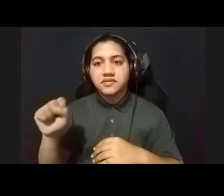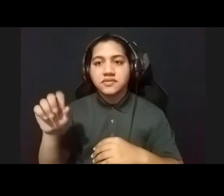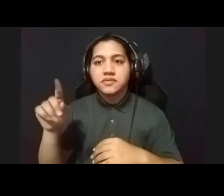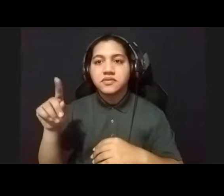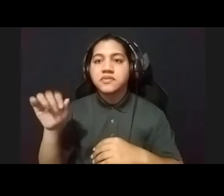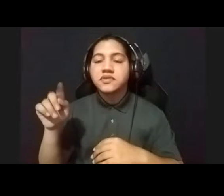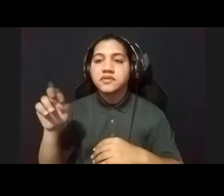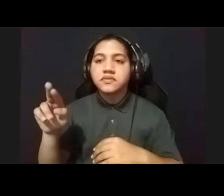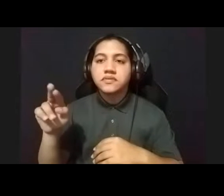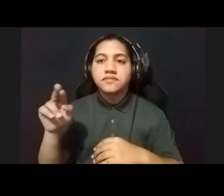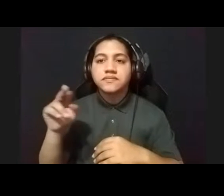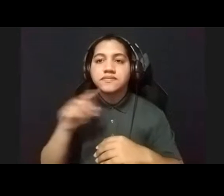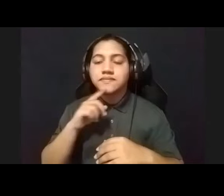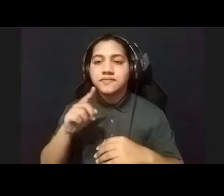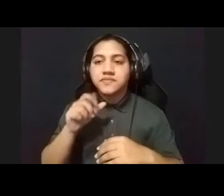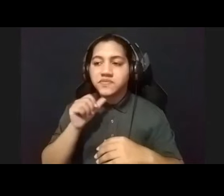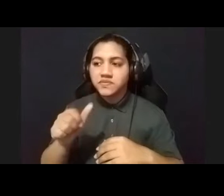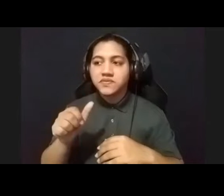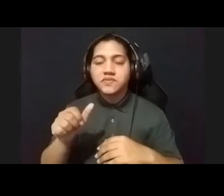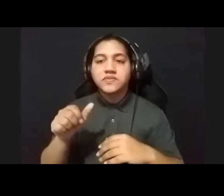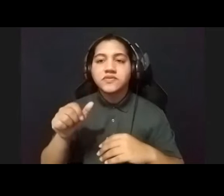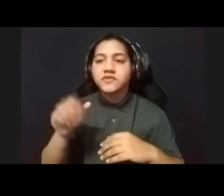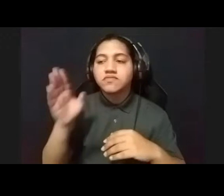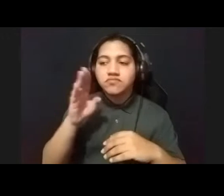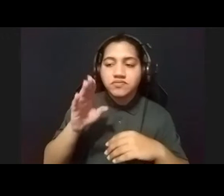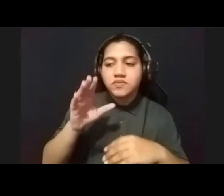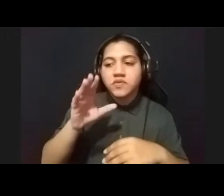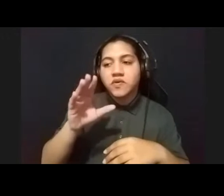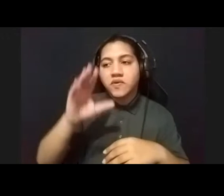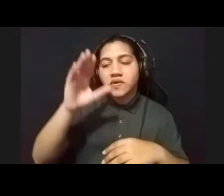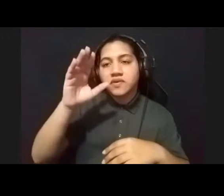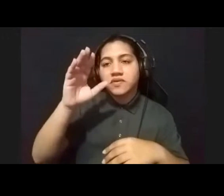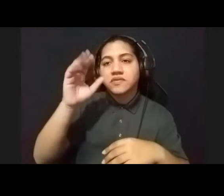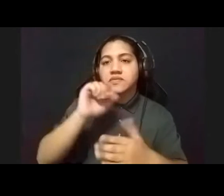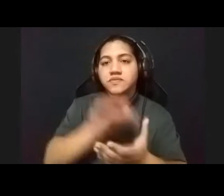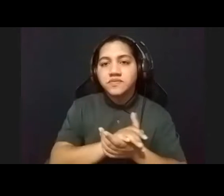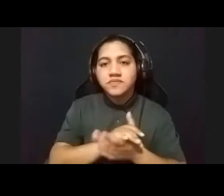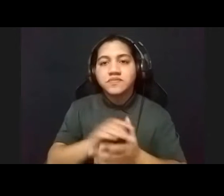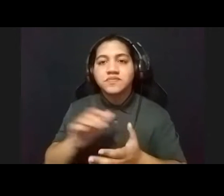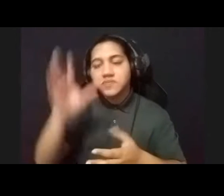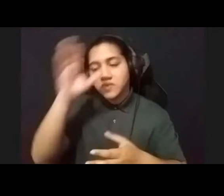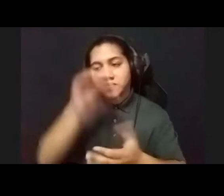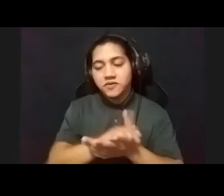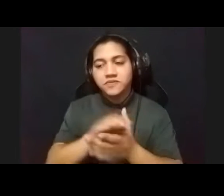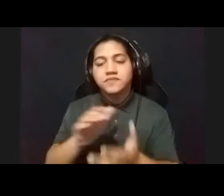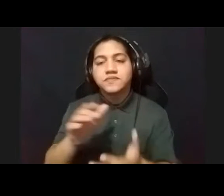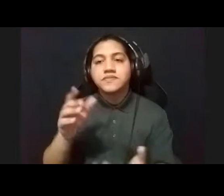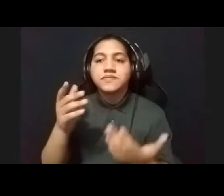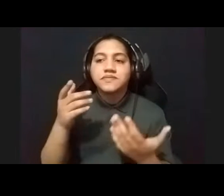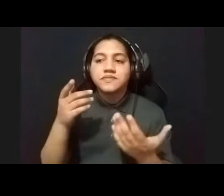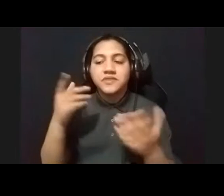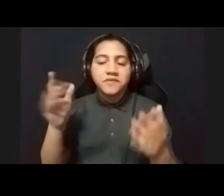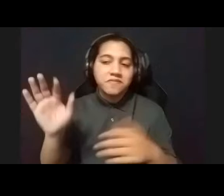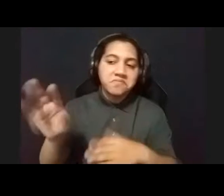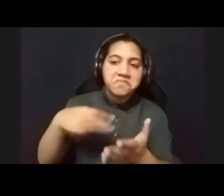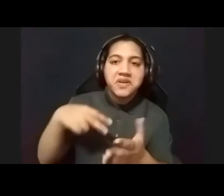en realidad no se pretende encontrar un marido, lo que se pretende es simplemente bailar, celebrar la vida. Y así es